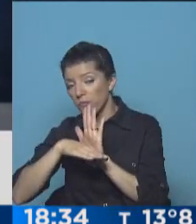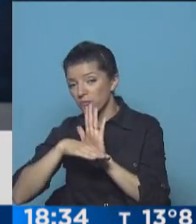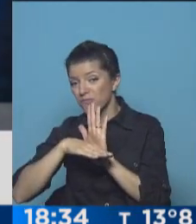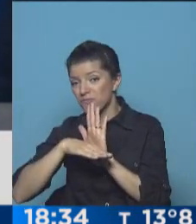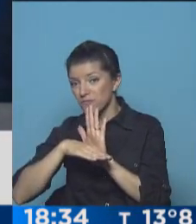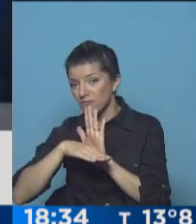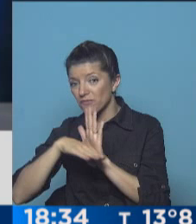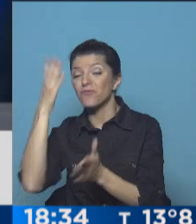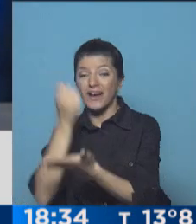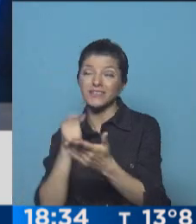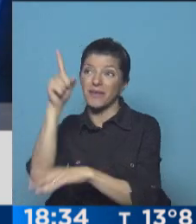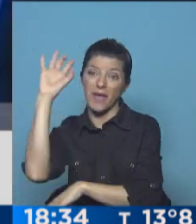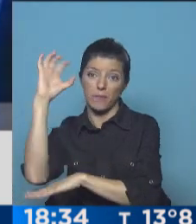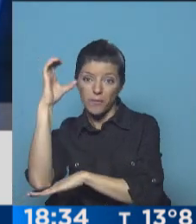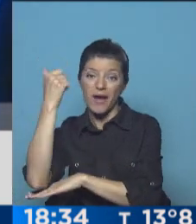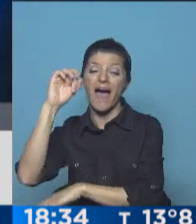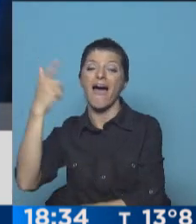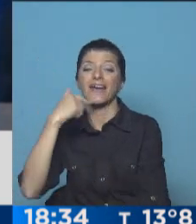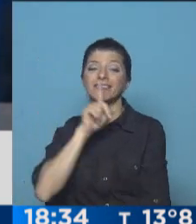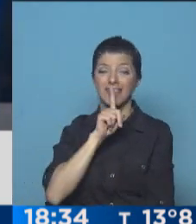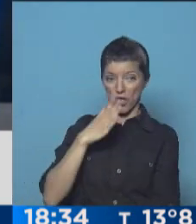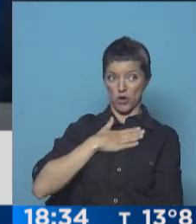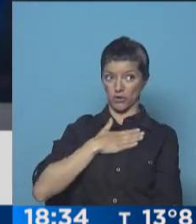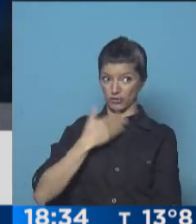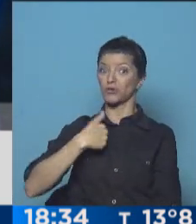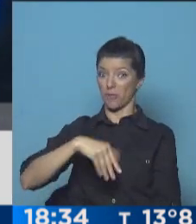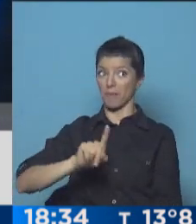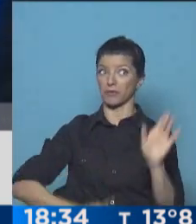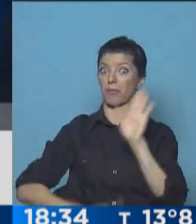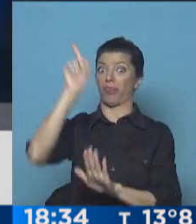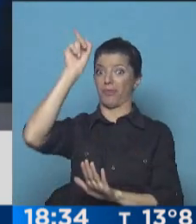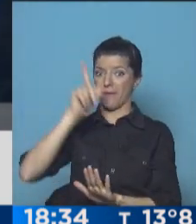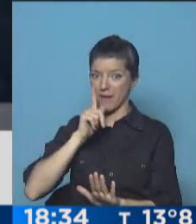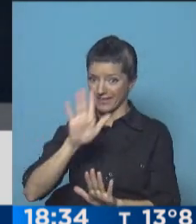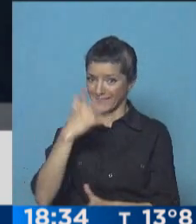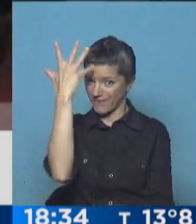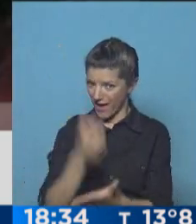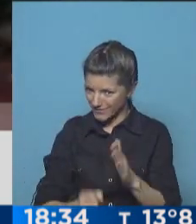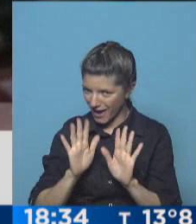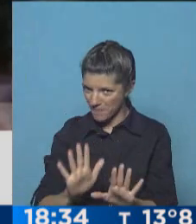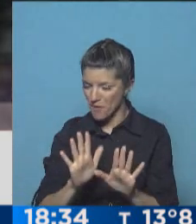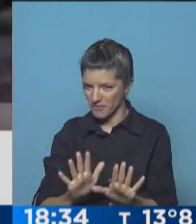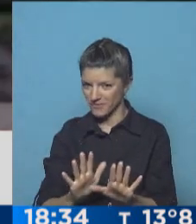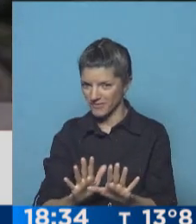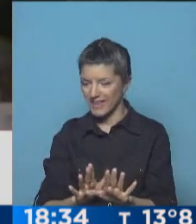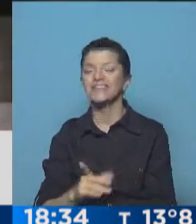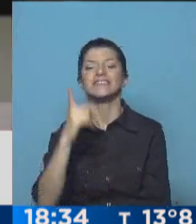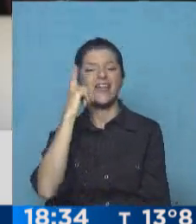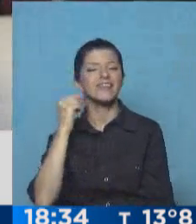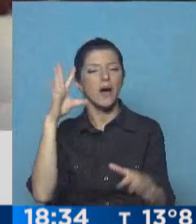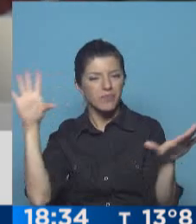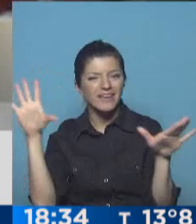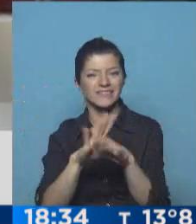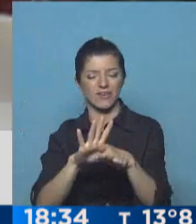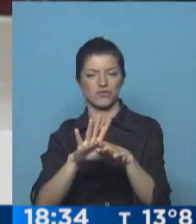ir el satélite ARSAT, vamos a ir López y yo en la punta del Ariane, si no llegamos a la fecha de la venta de